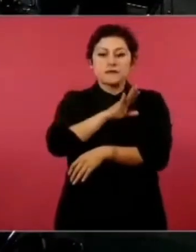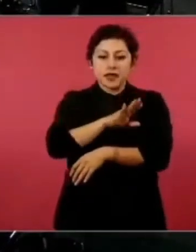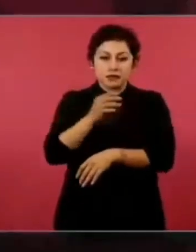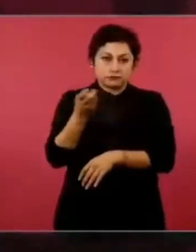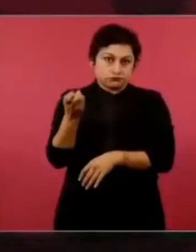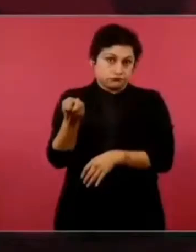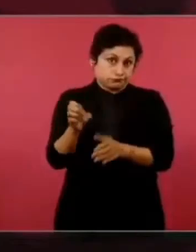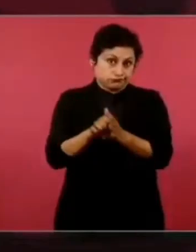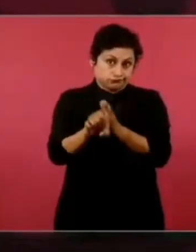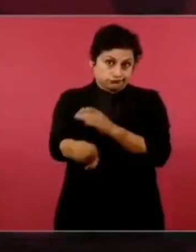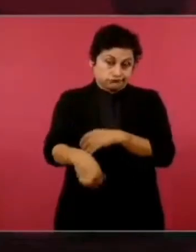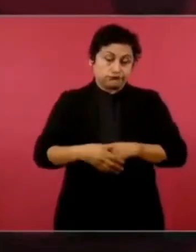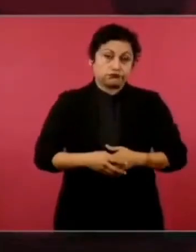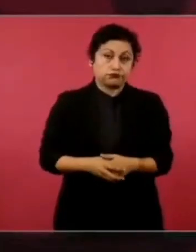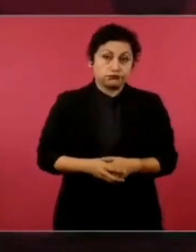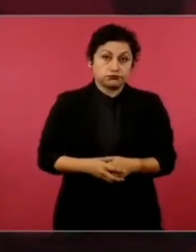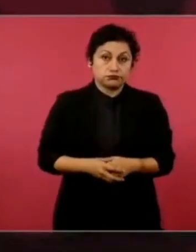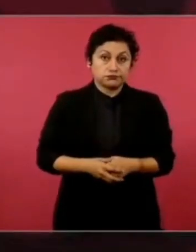Pues sí,